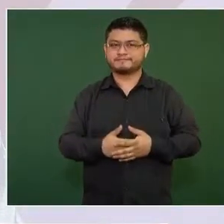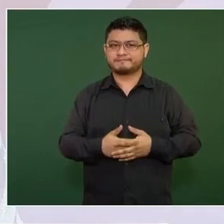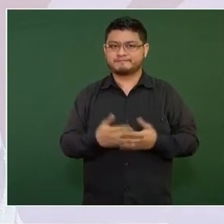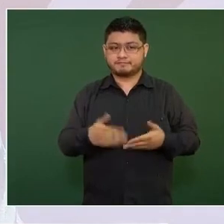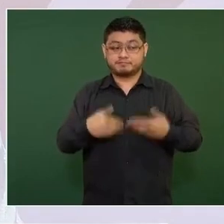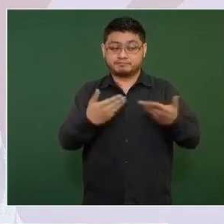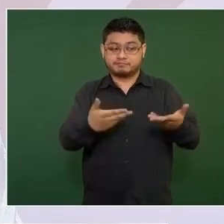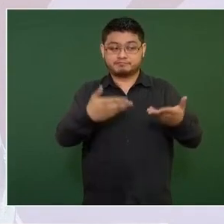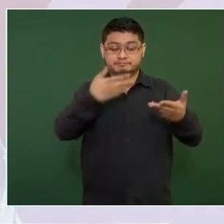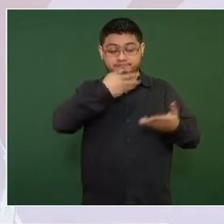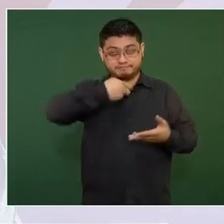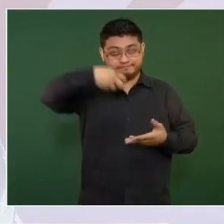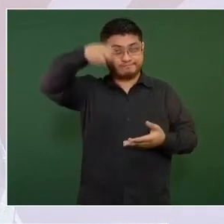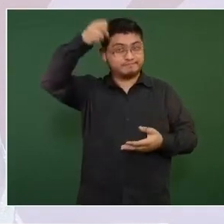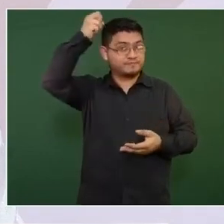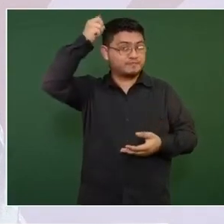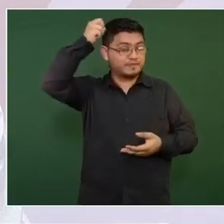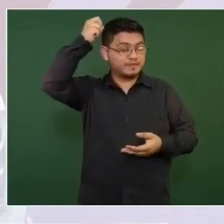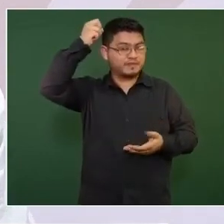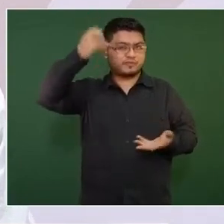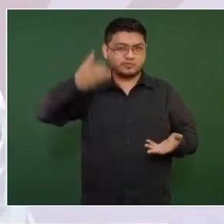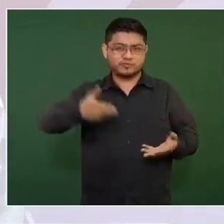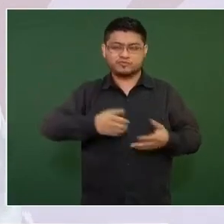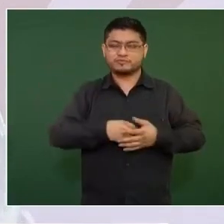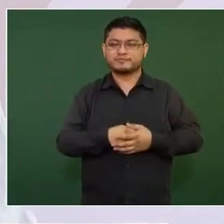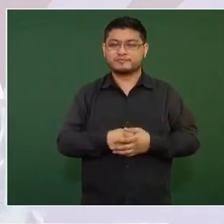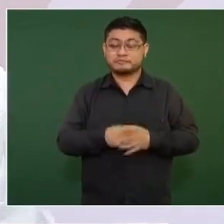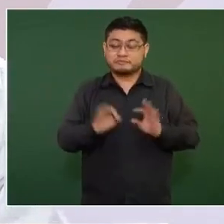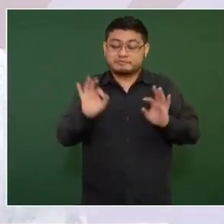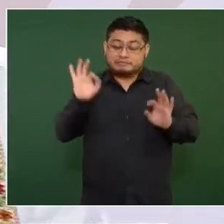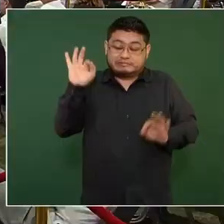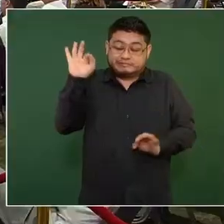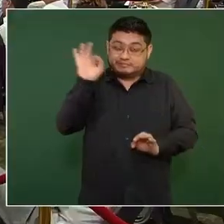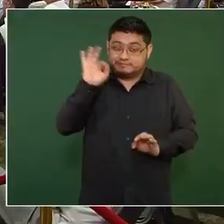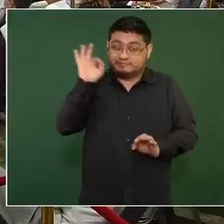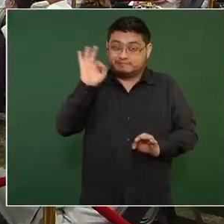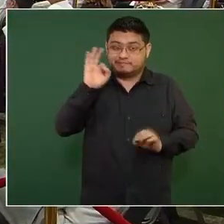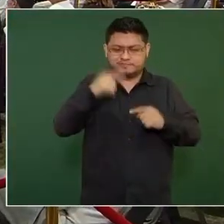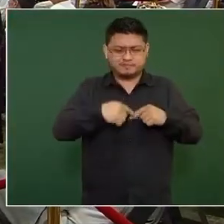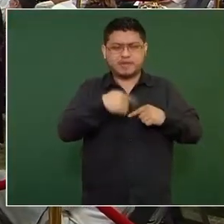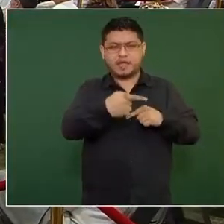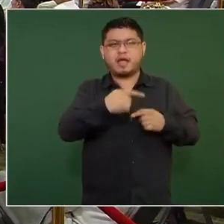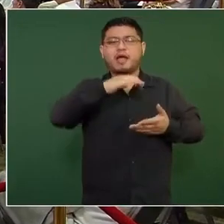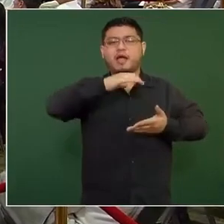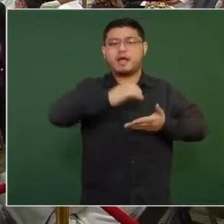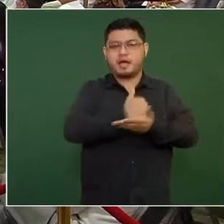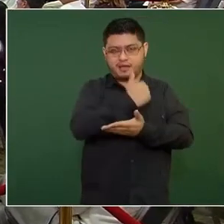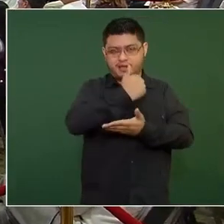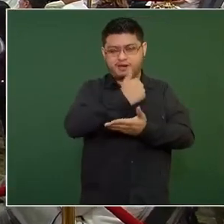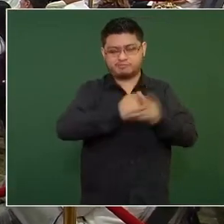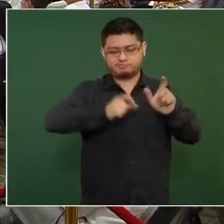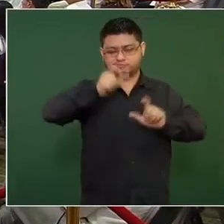de candidato, a ver si ganaba la encuesta.